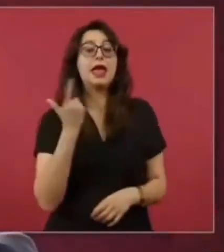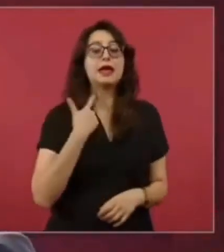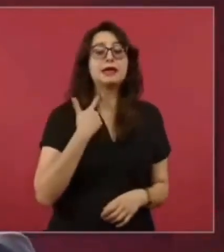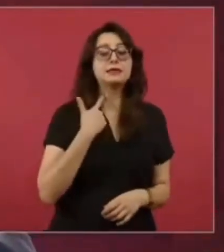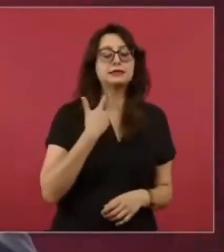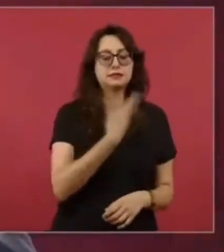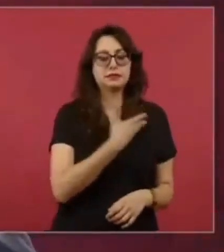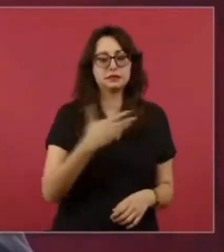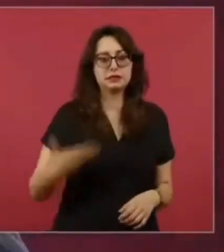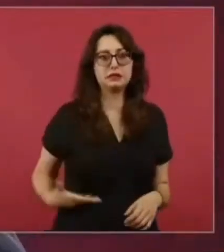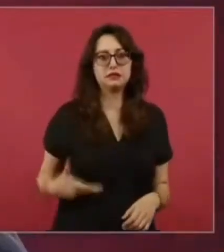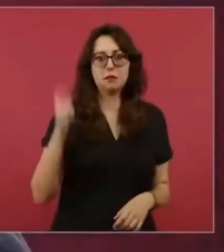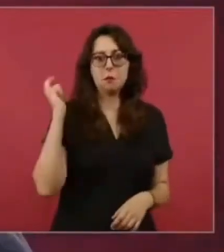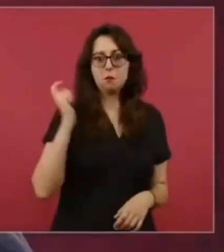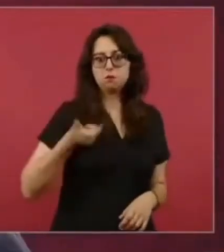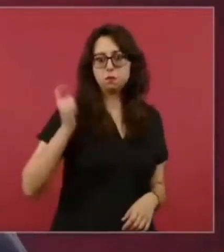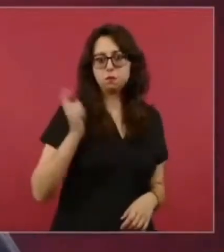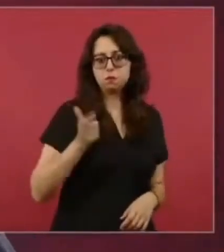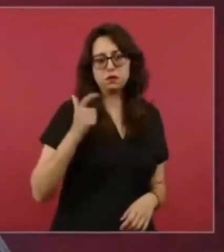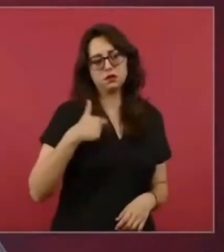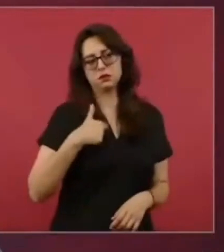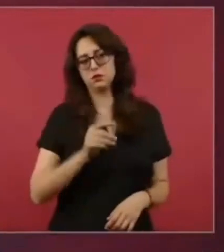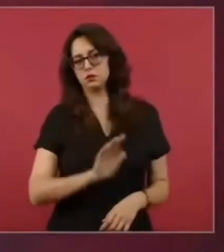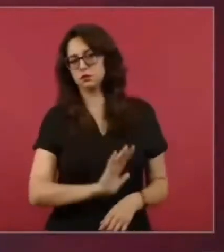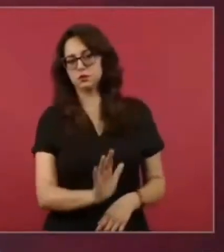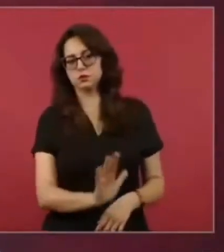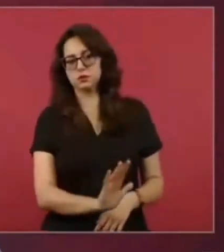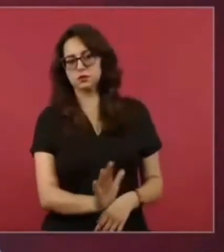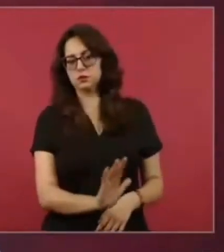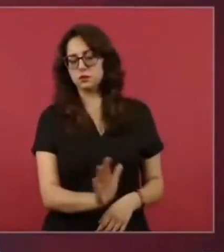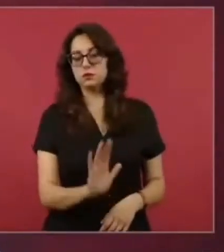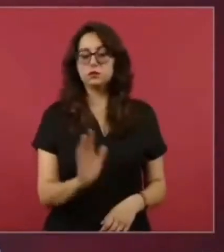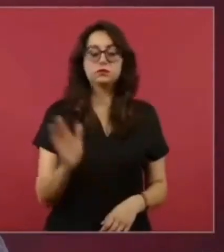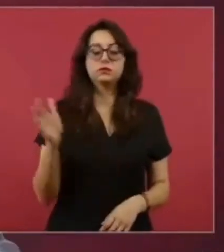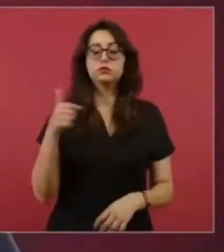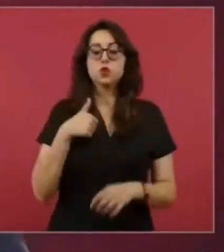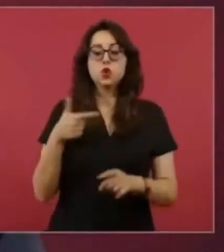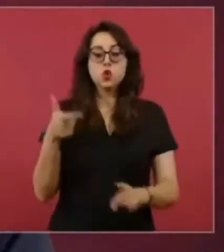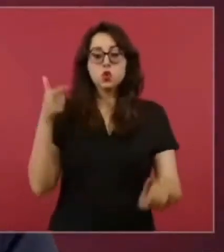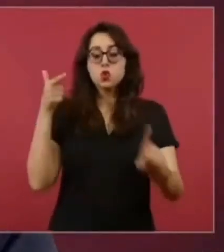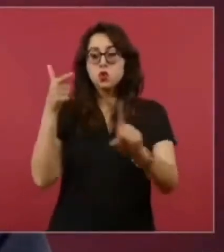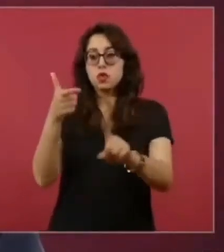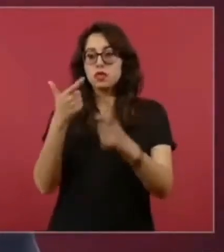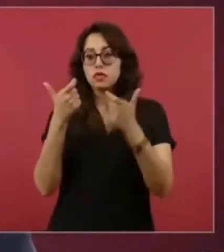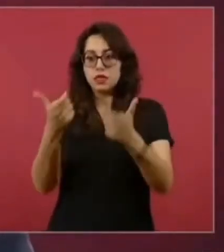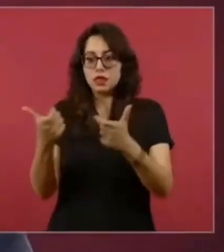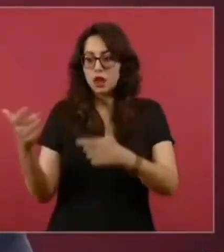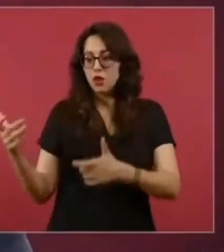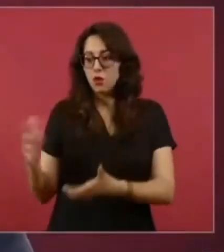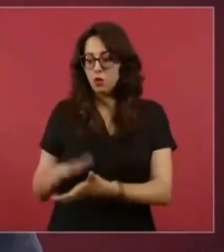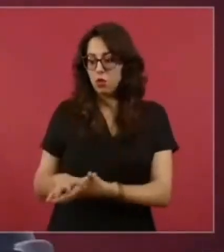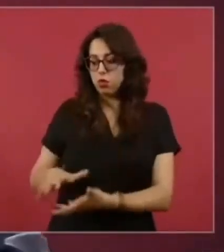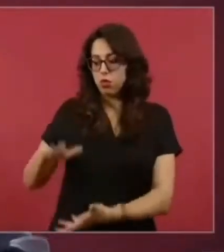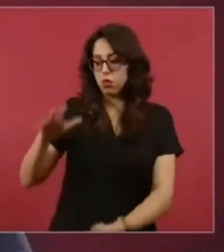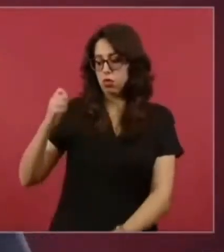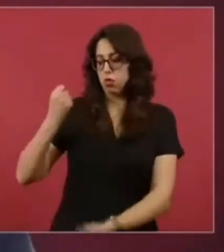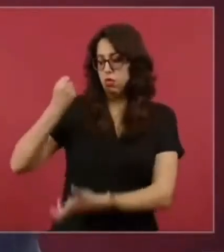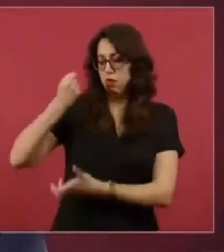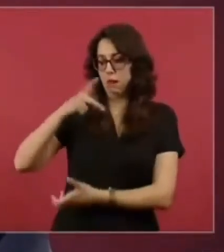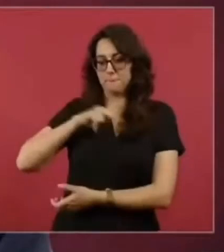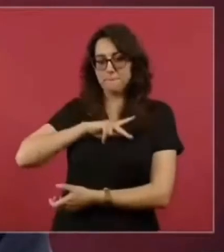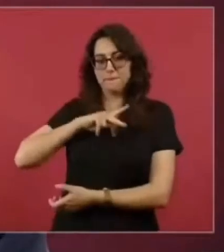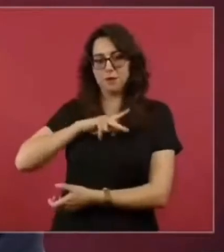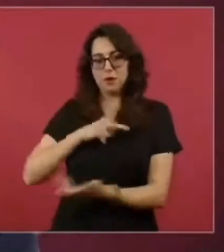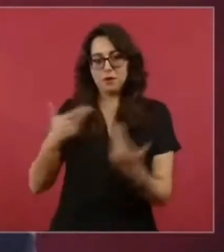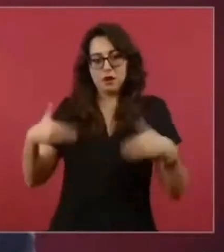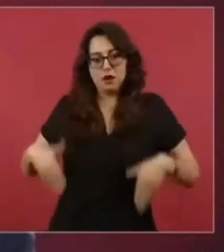Porque nunca he tenido en mi vida el propósito de acumular riqueza. También para que